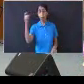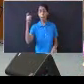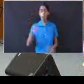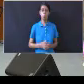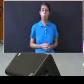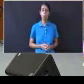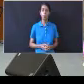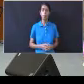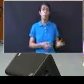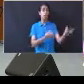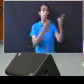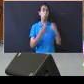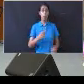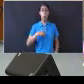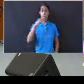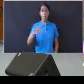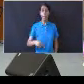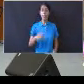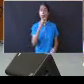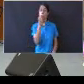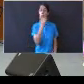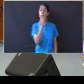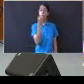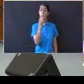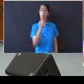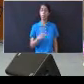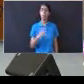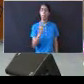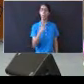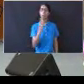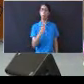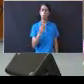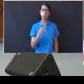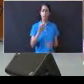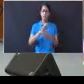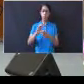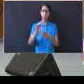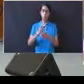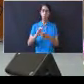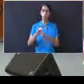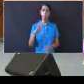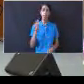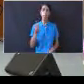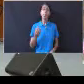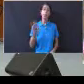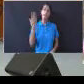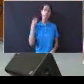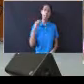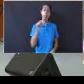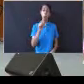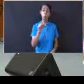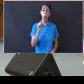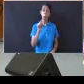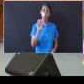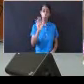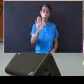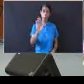Devuélvanle a esta mujer todas las cosas que eran suyas.